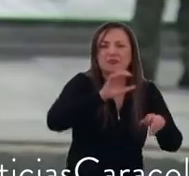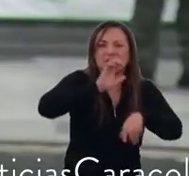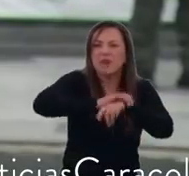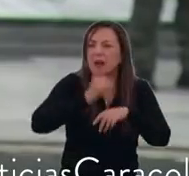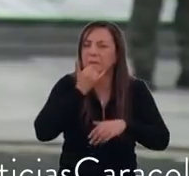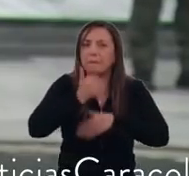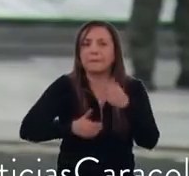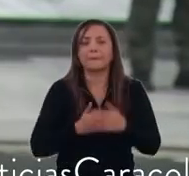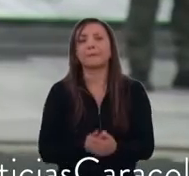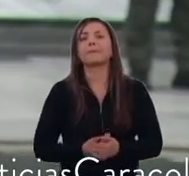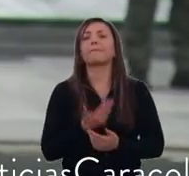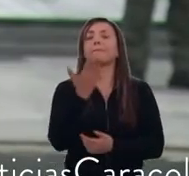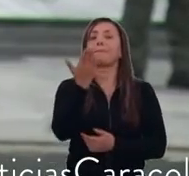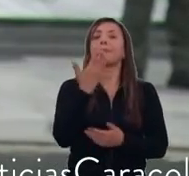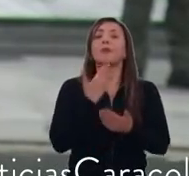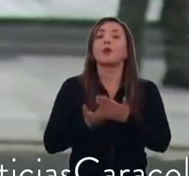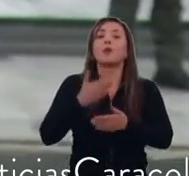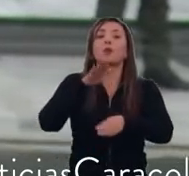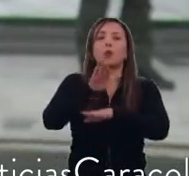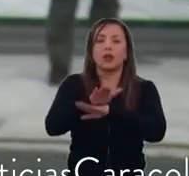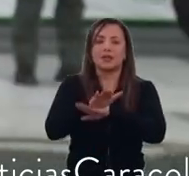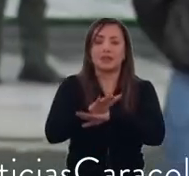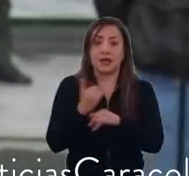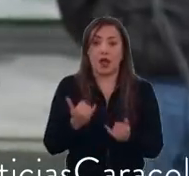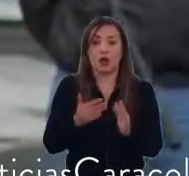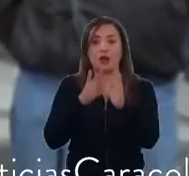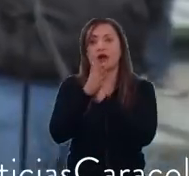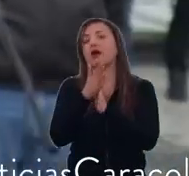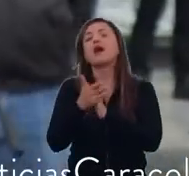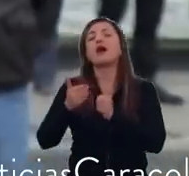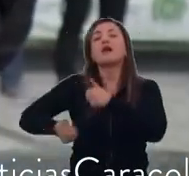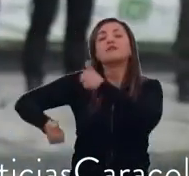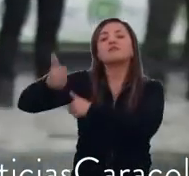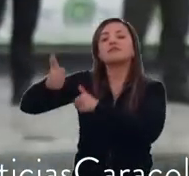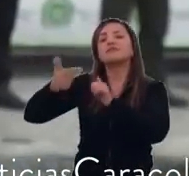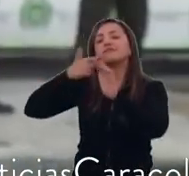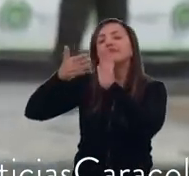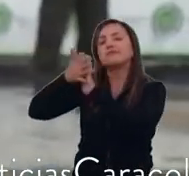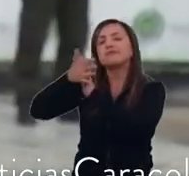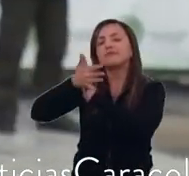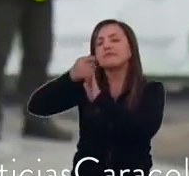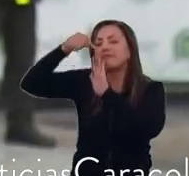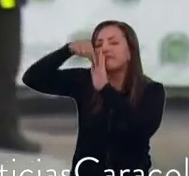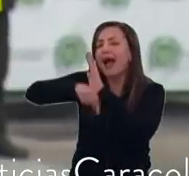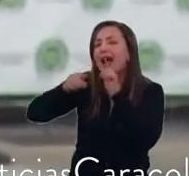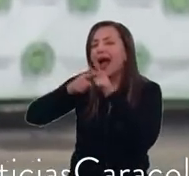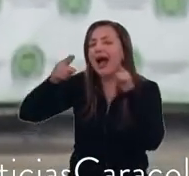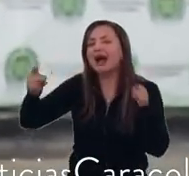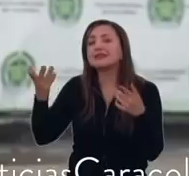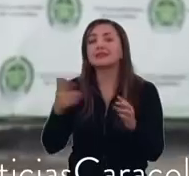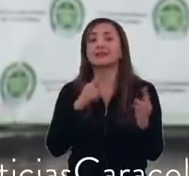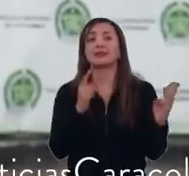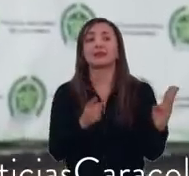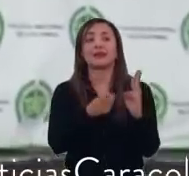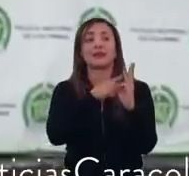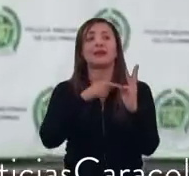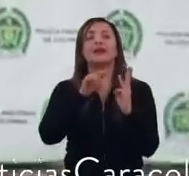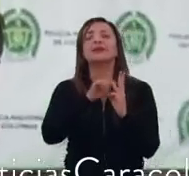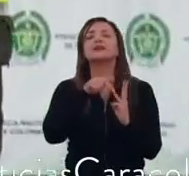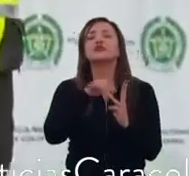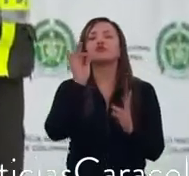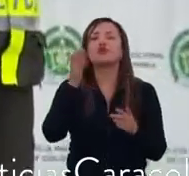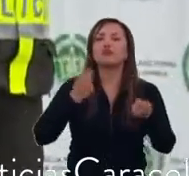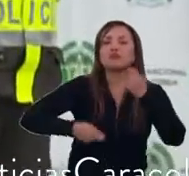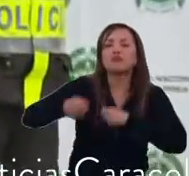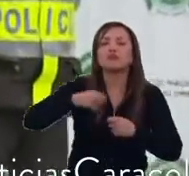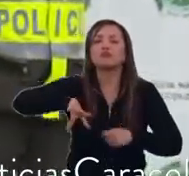Alejandra, televidentes, buenas tardes. En este momento las autoridades entregan detalles. Ellos hablan de que estos delincuentes se dedicaban al hurto de joyas,